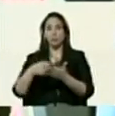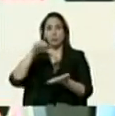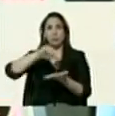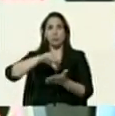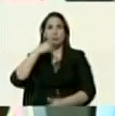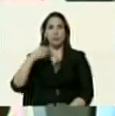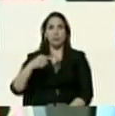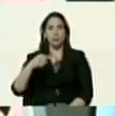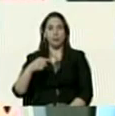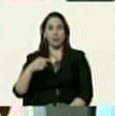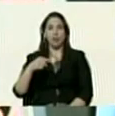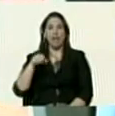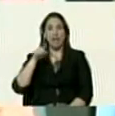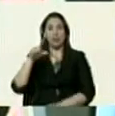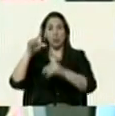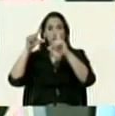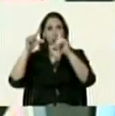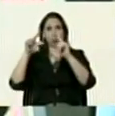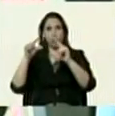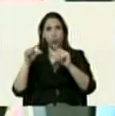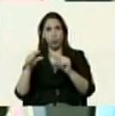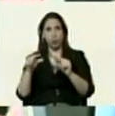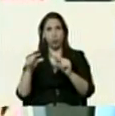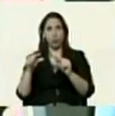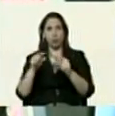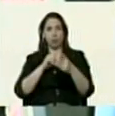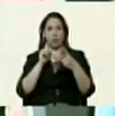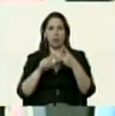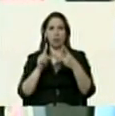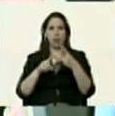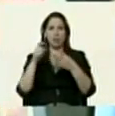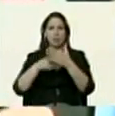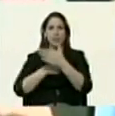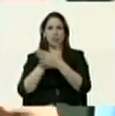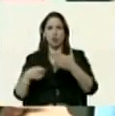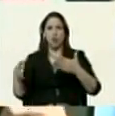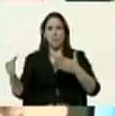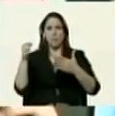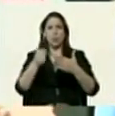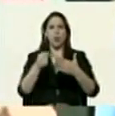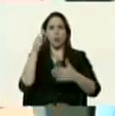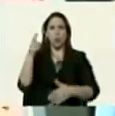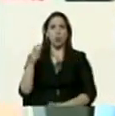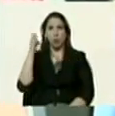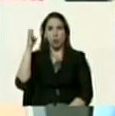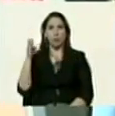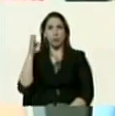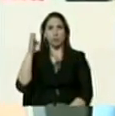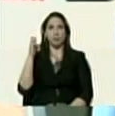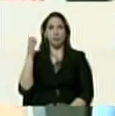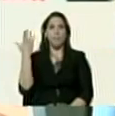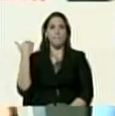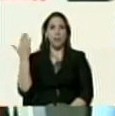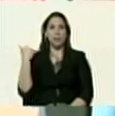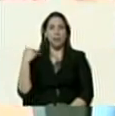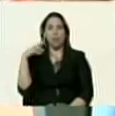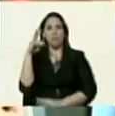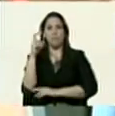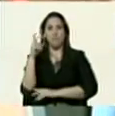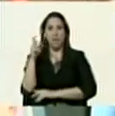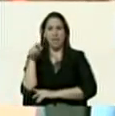está ha disminuido? Y tras las sanciones impuestas por la Unión Europea el pasado viernes,